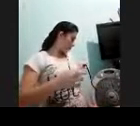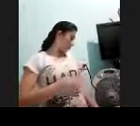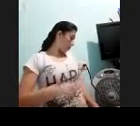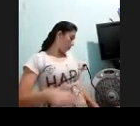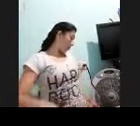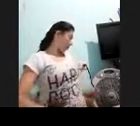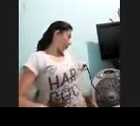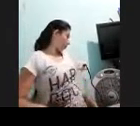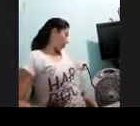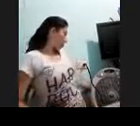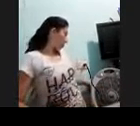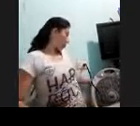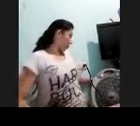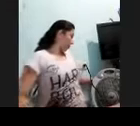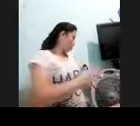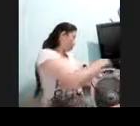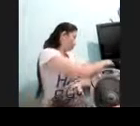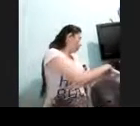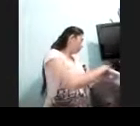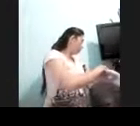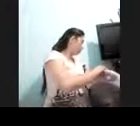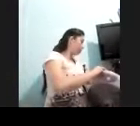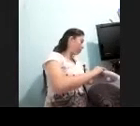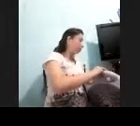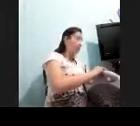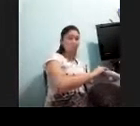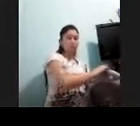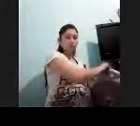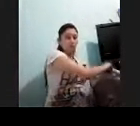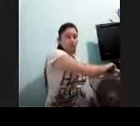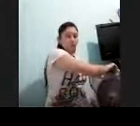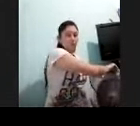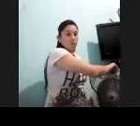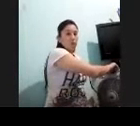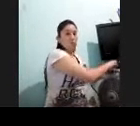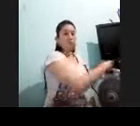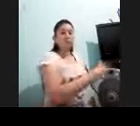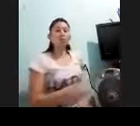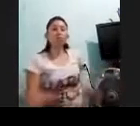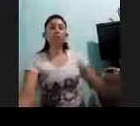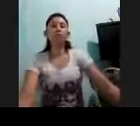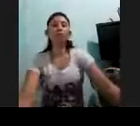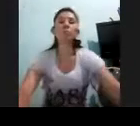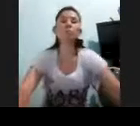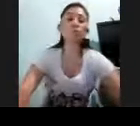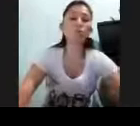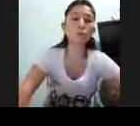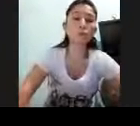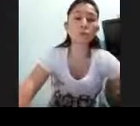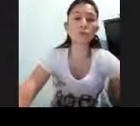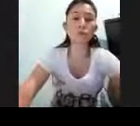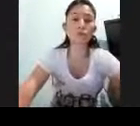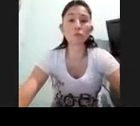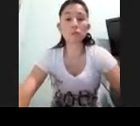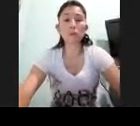Sí, buenas noches, teacher. Disculpe, ¿podría repetir la pregunta? Sí, la pregunta es, cuando lleva dos O, el sonido que